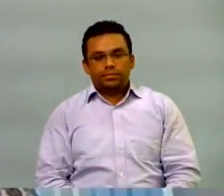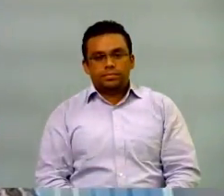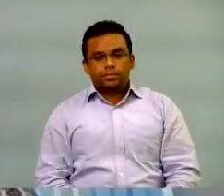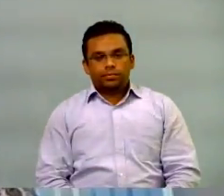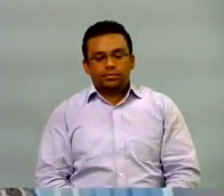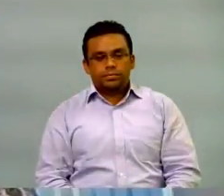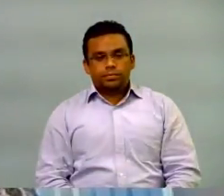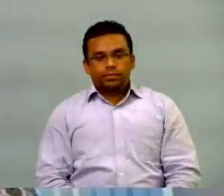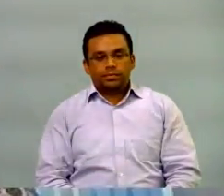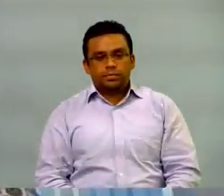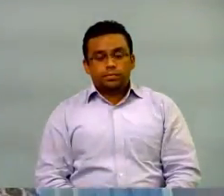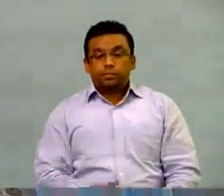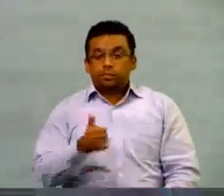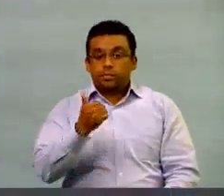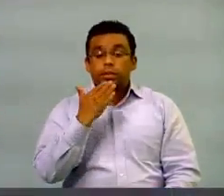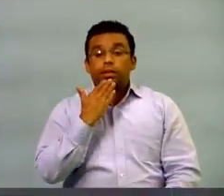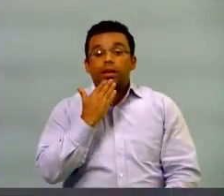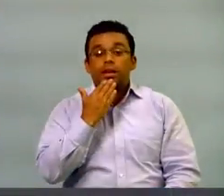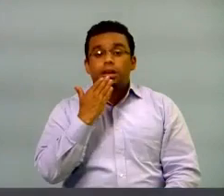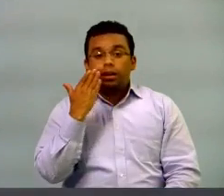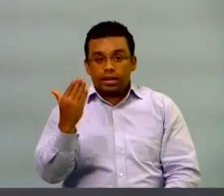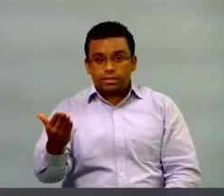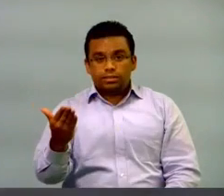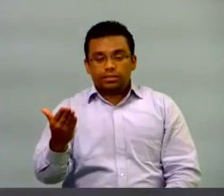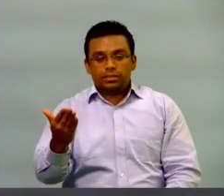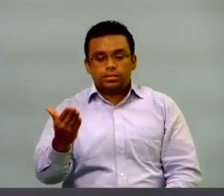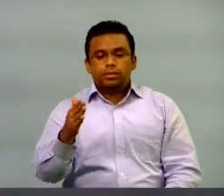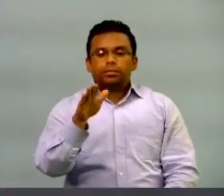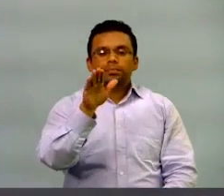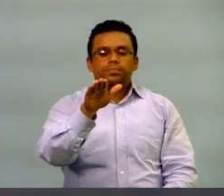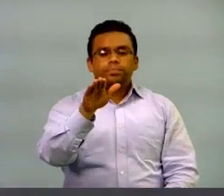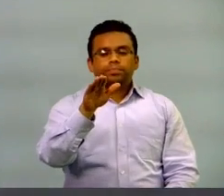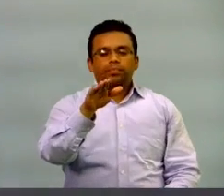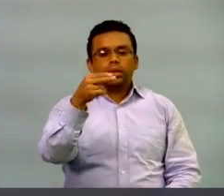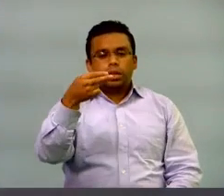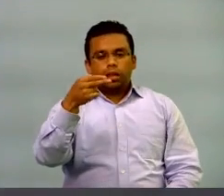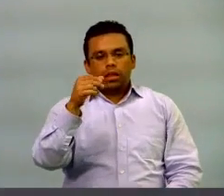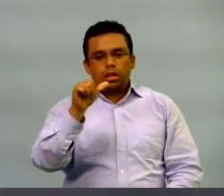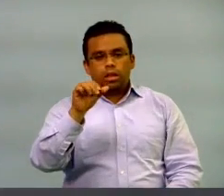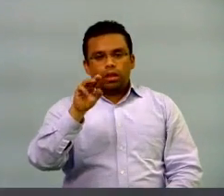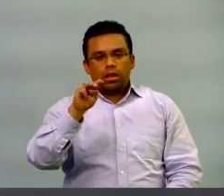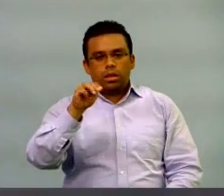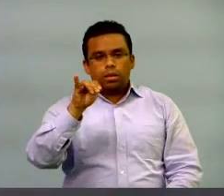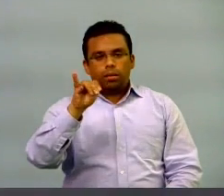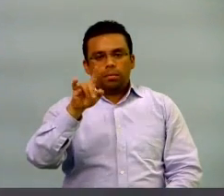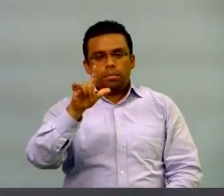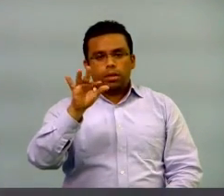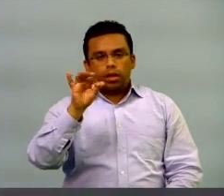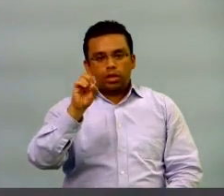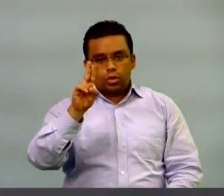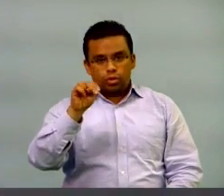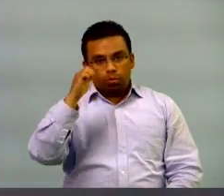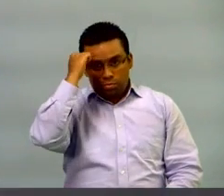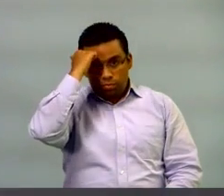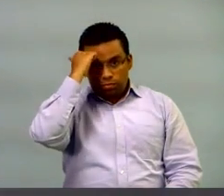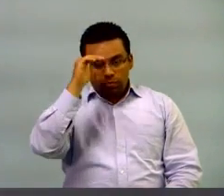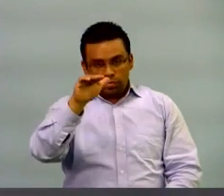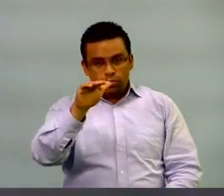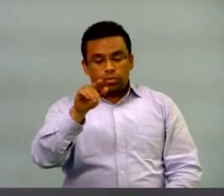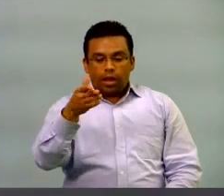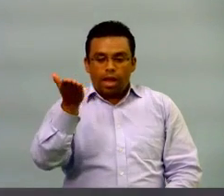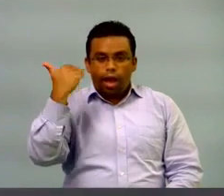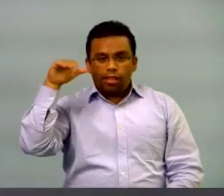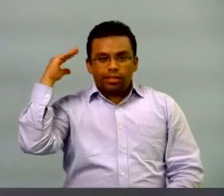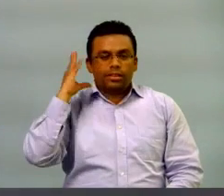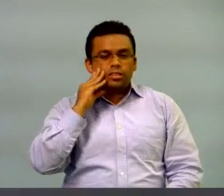Muchas gracias, Doménica. Profesor Hamilton, desde su perspectiva y desde la oportunidad que ha tenido del trabajo colaborativo con